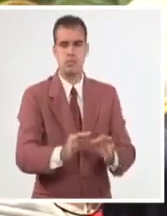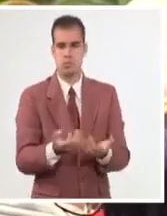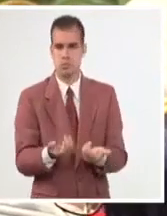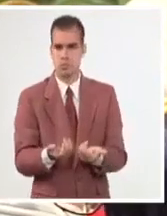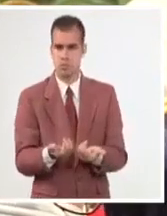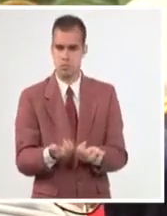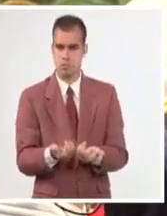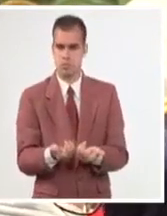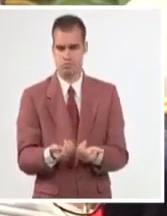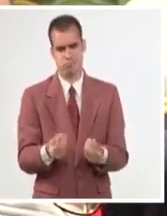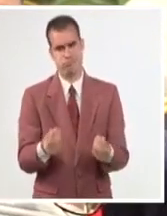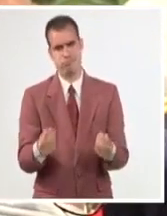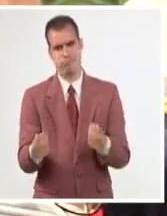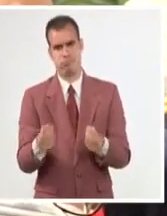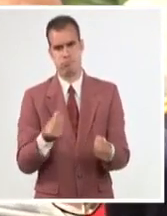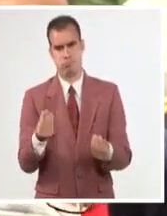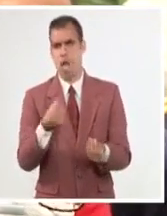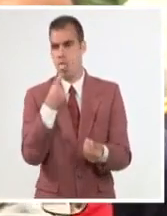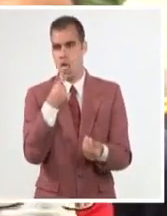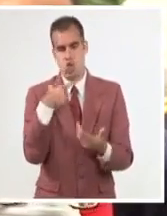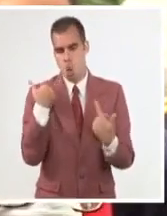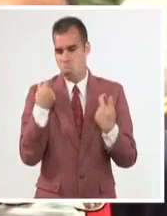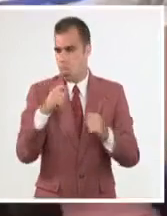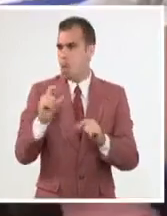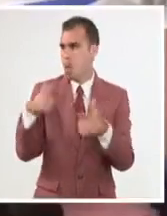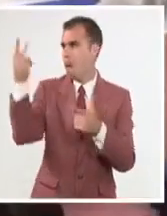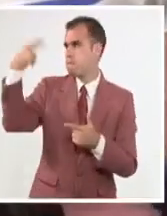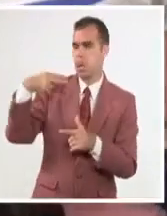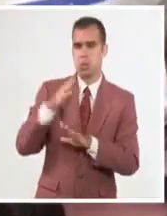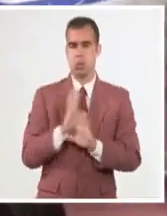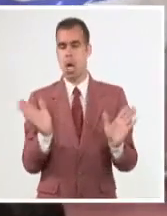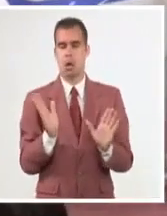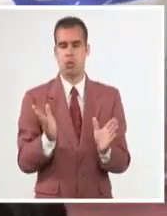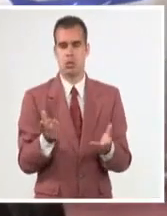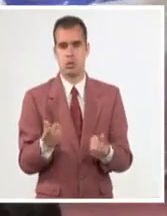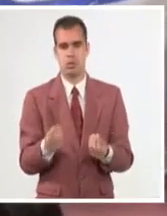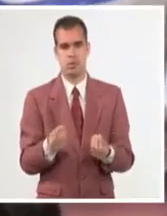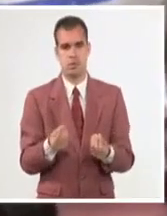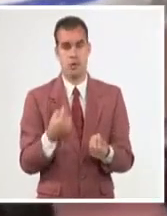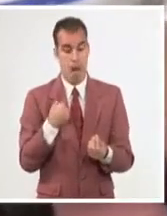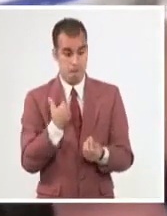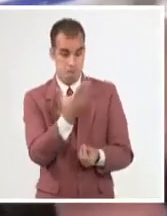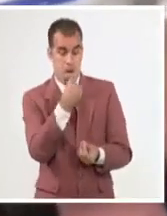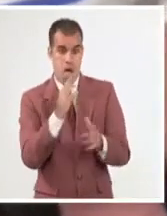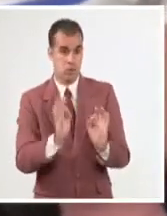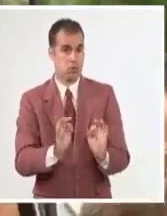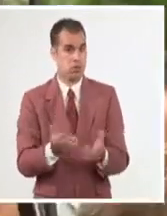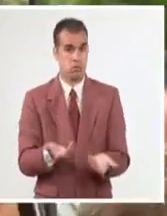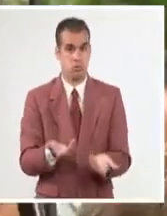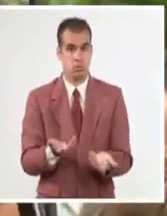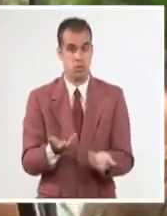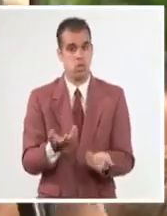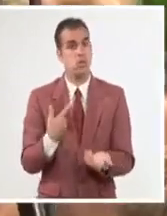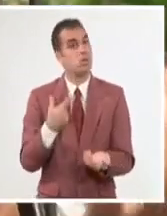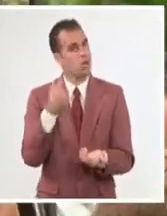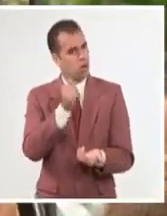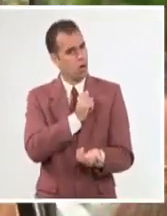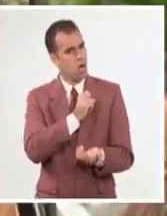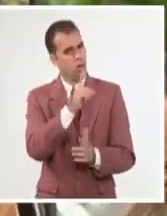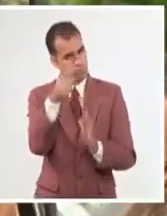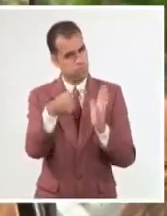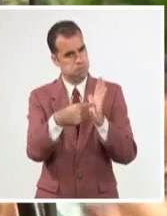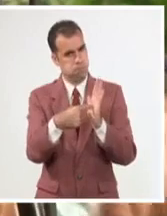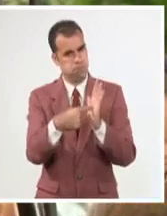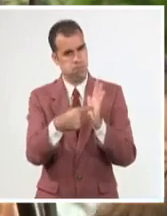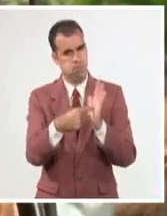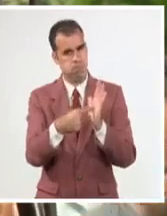incluso, de que bueno, no me puedo salir de esto que fue lo que me dijeron. Realmente quiero hacer un acto sobre la